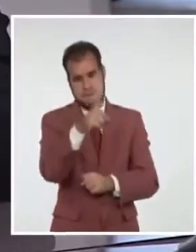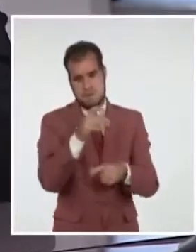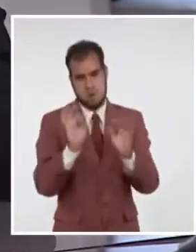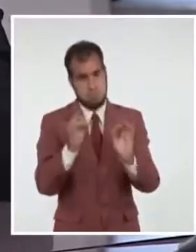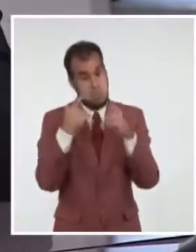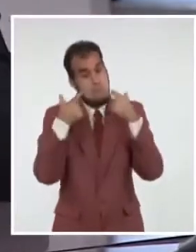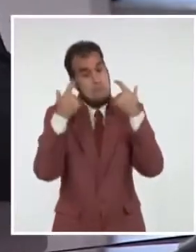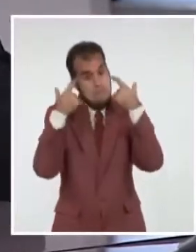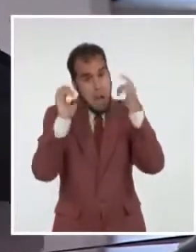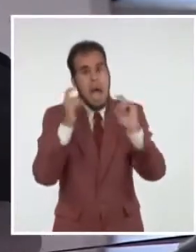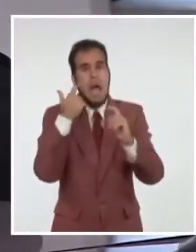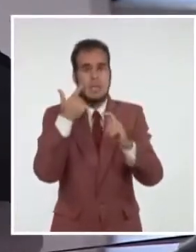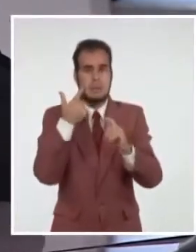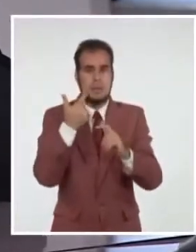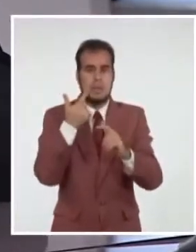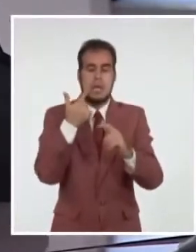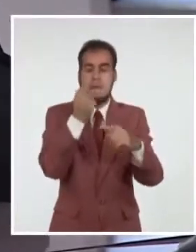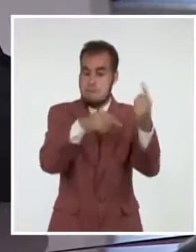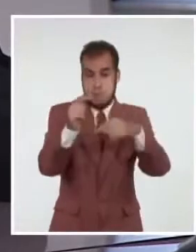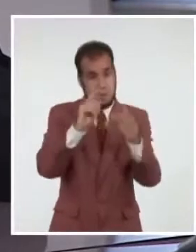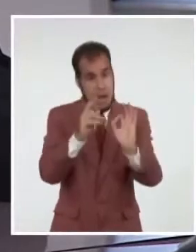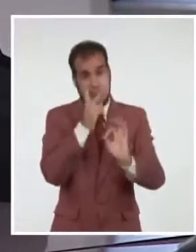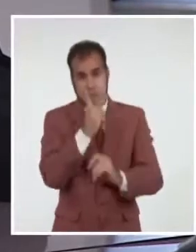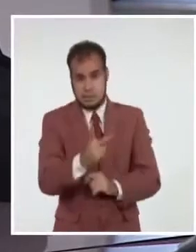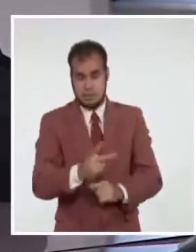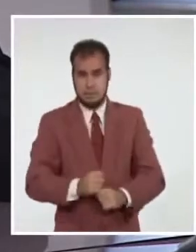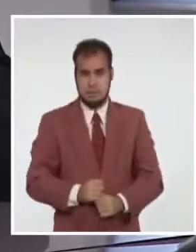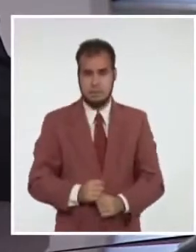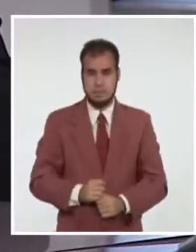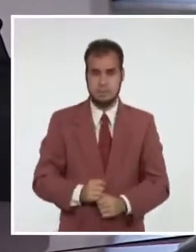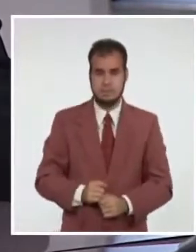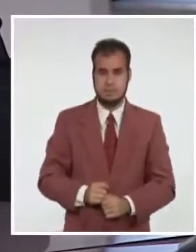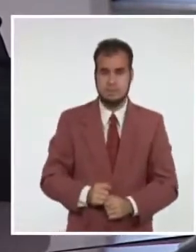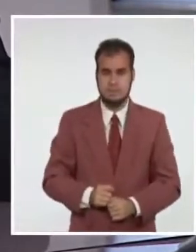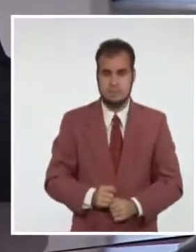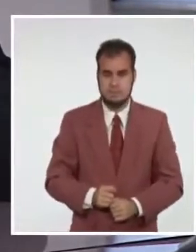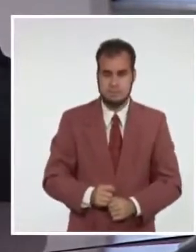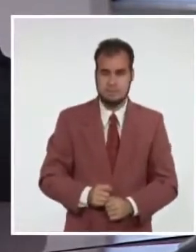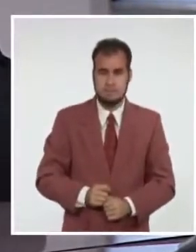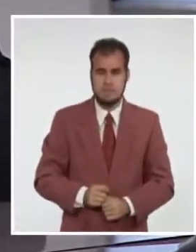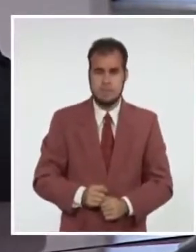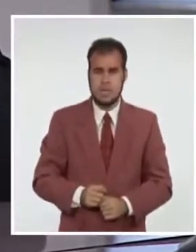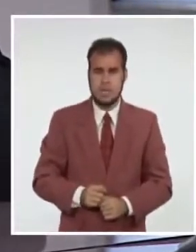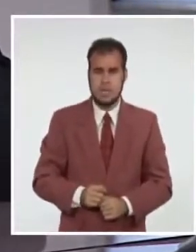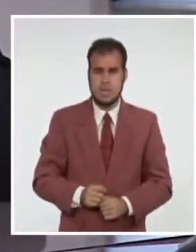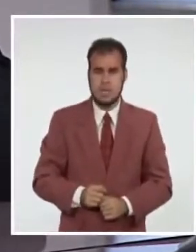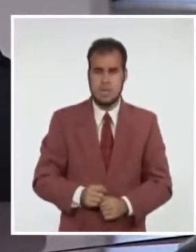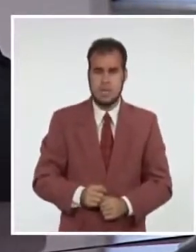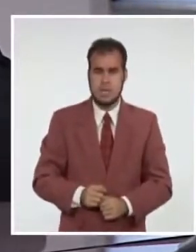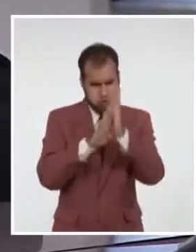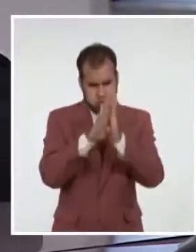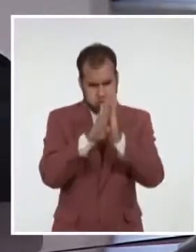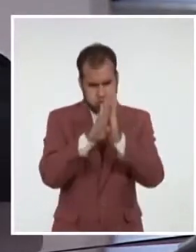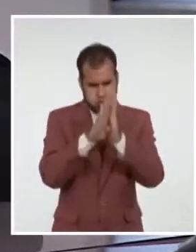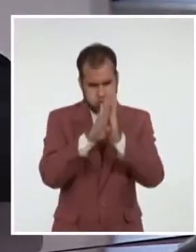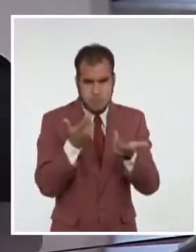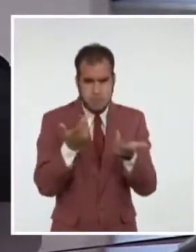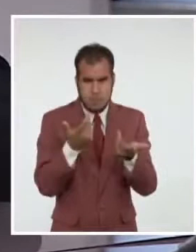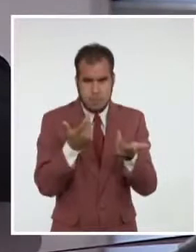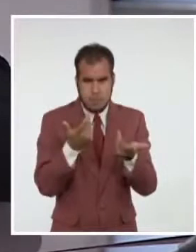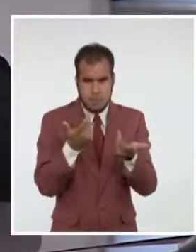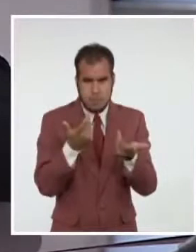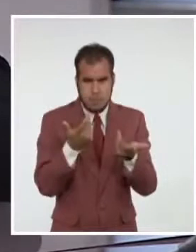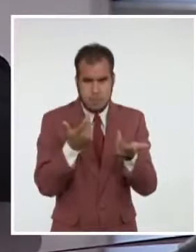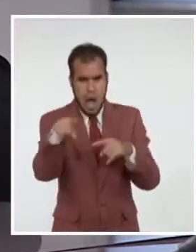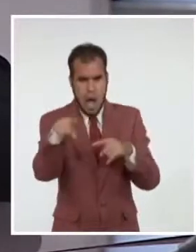el resto de las cabeceras provinciales que hasta ahora no habían comenzado. Con las que ya teníamos muy avanzadas y con las que comienzan se